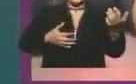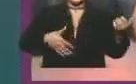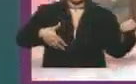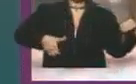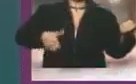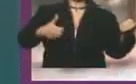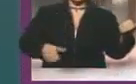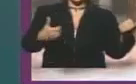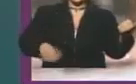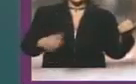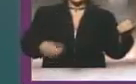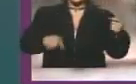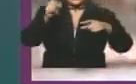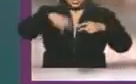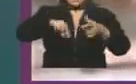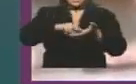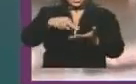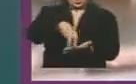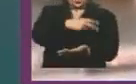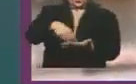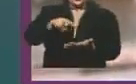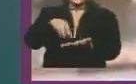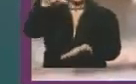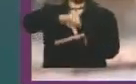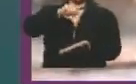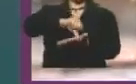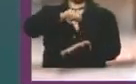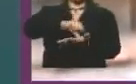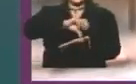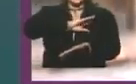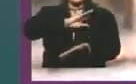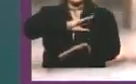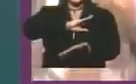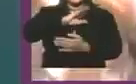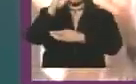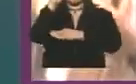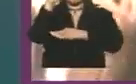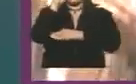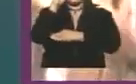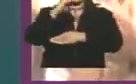bajo eléctrico. También tenemos el joropo central o tuyero,